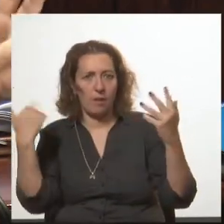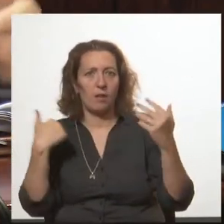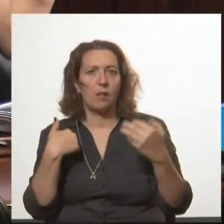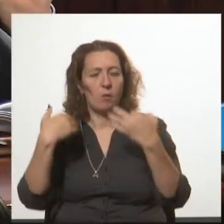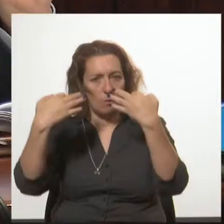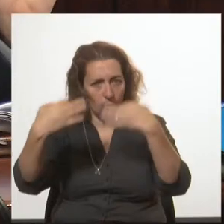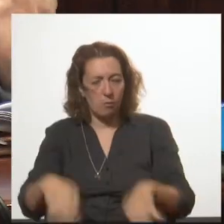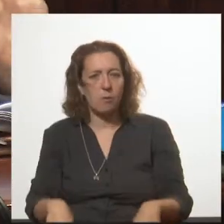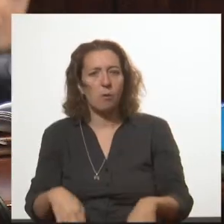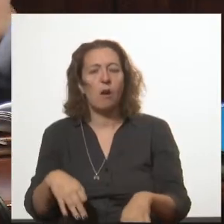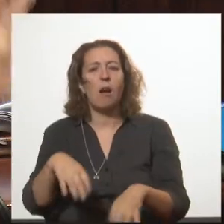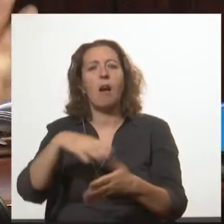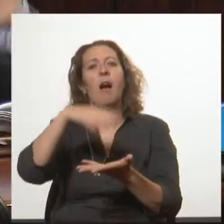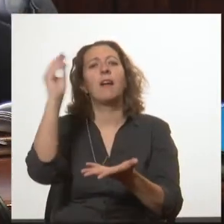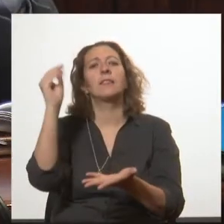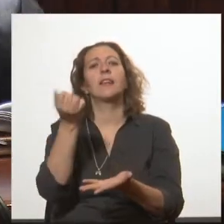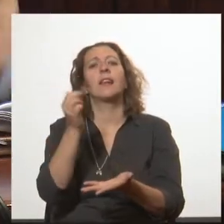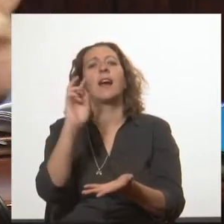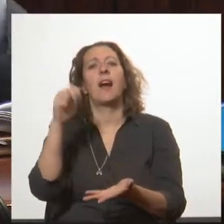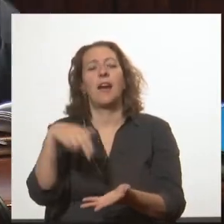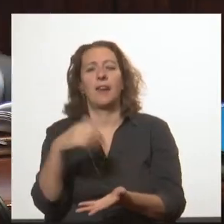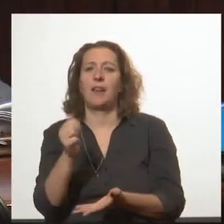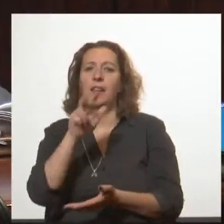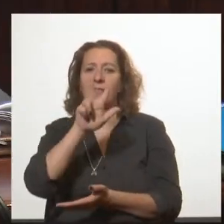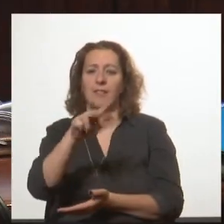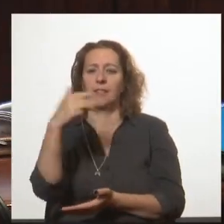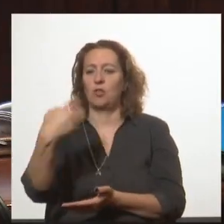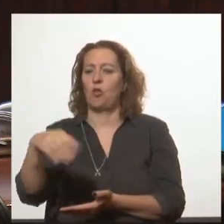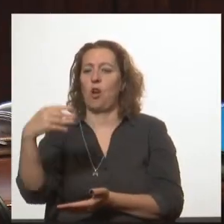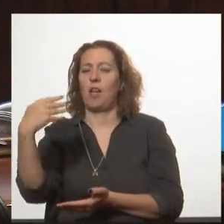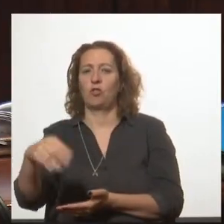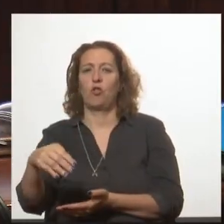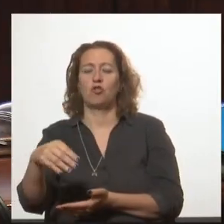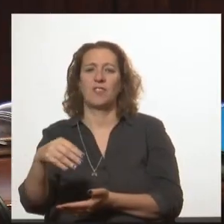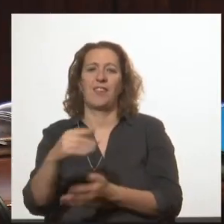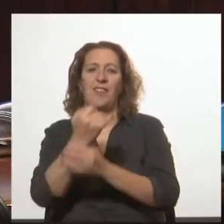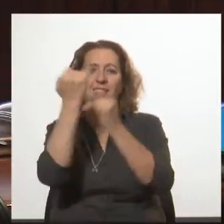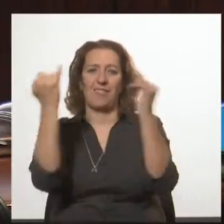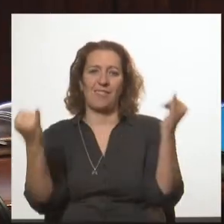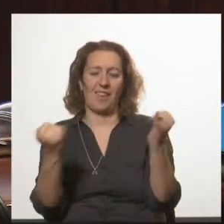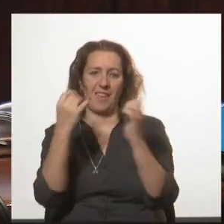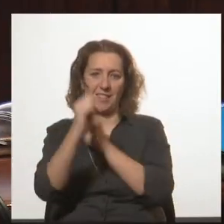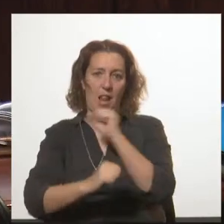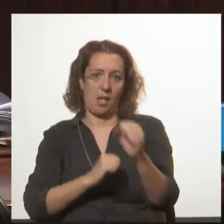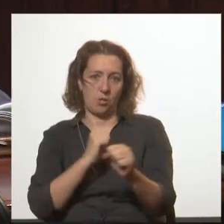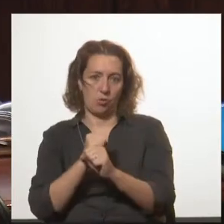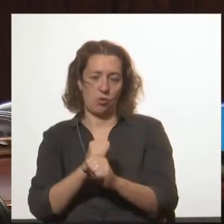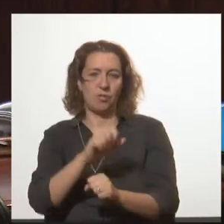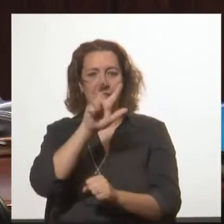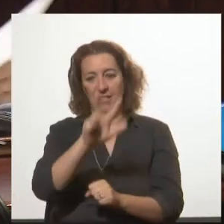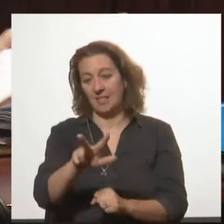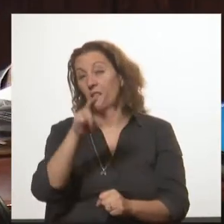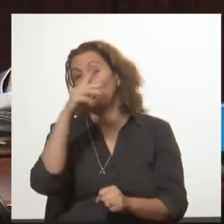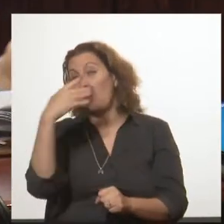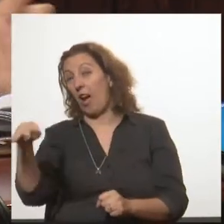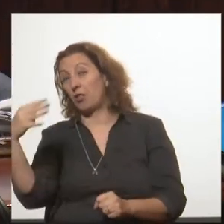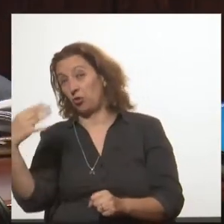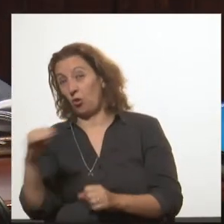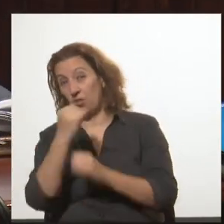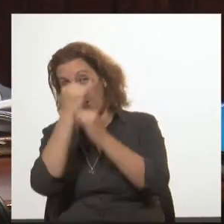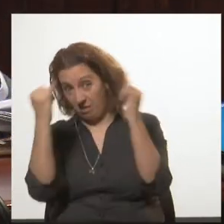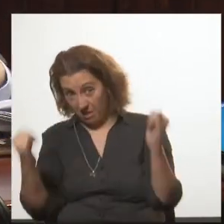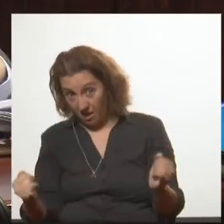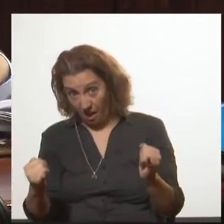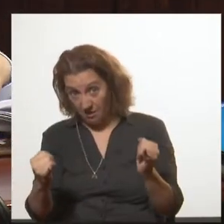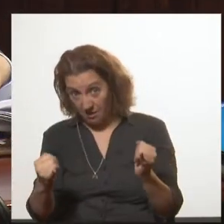ocupado ante la arena 314 días al año 314 días ante la